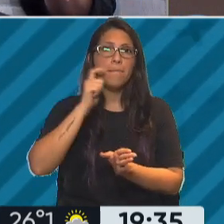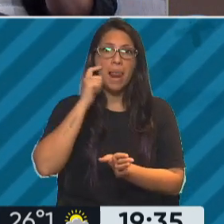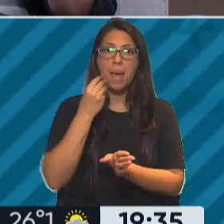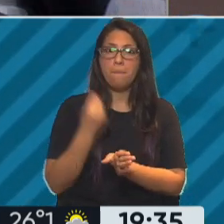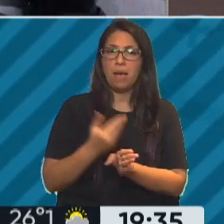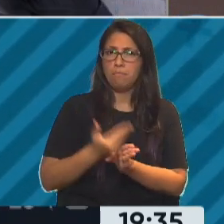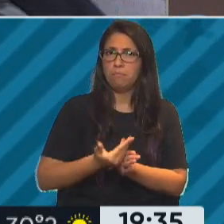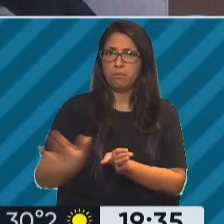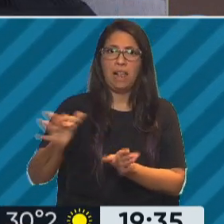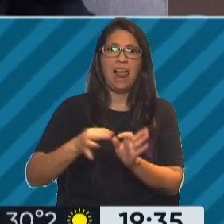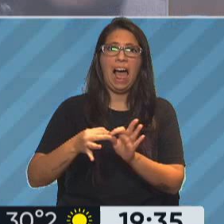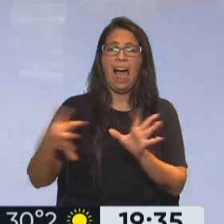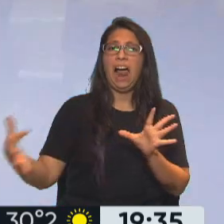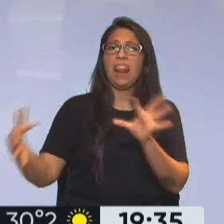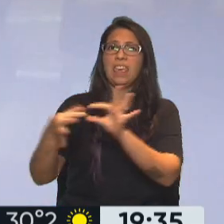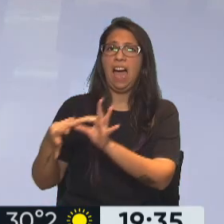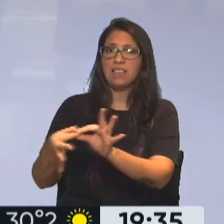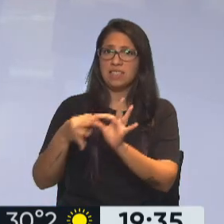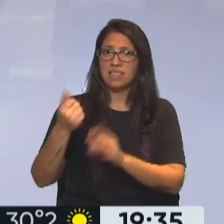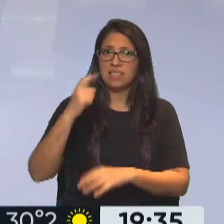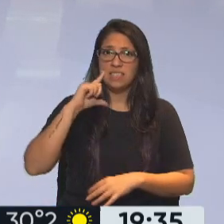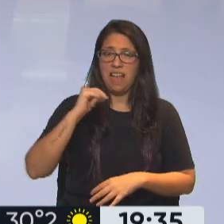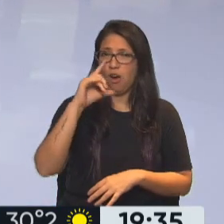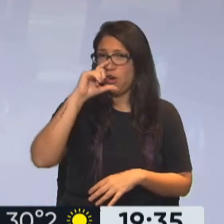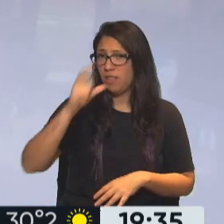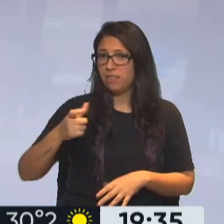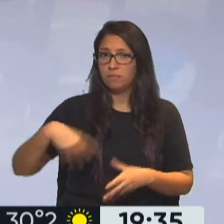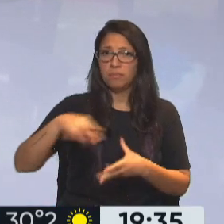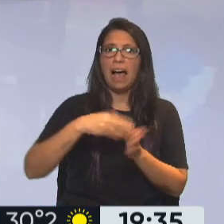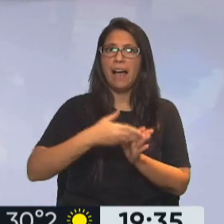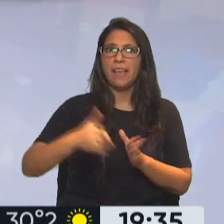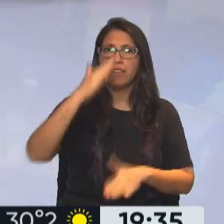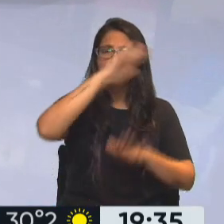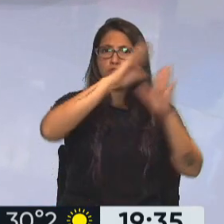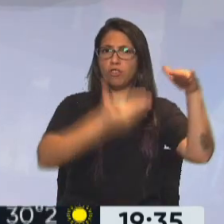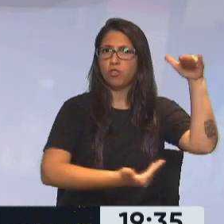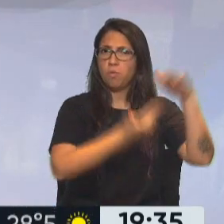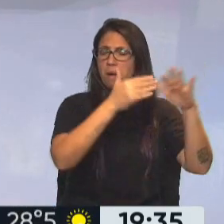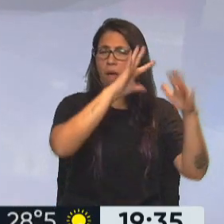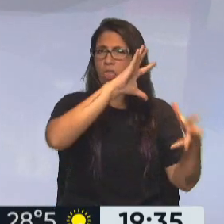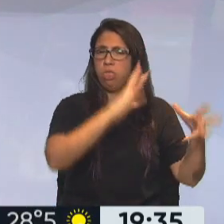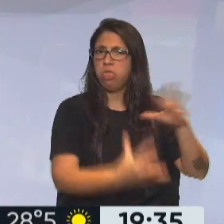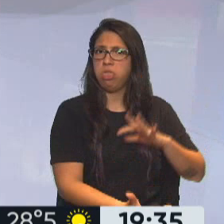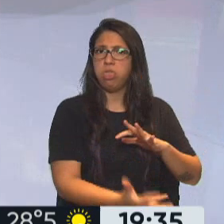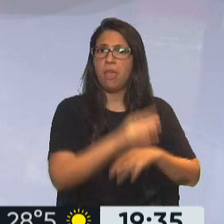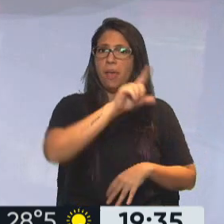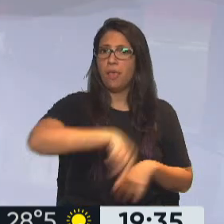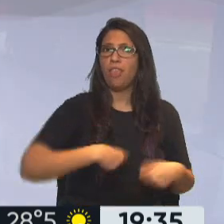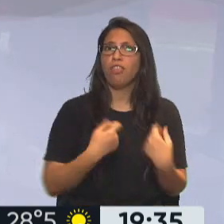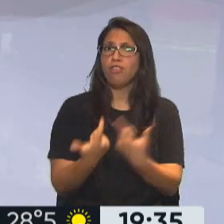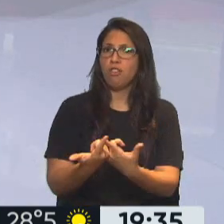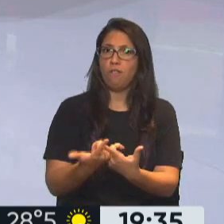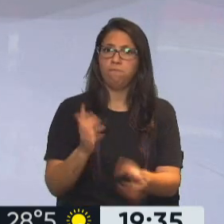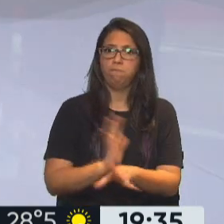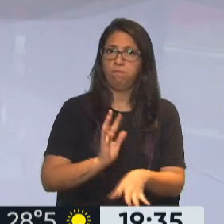alianza, vos sabés muy bien, Horacio, comentabas recién, claro. una gran degradación con la Corte de la mayoría automática, que permitió nuevamente el